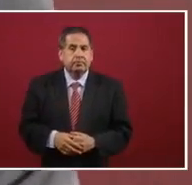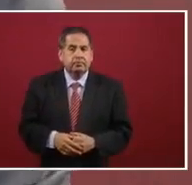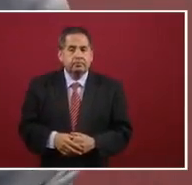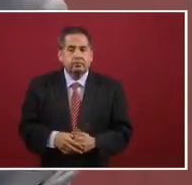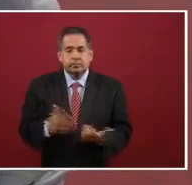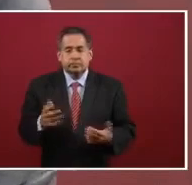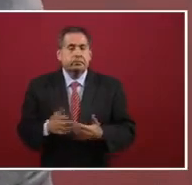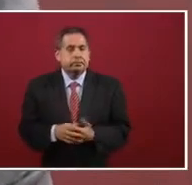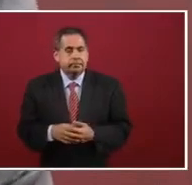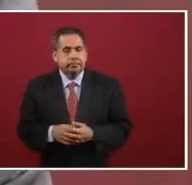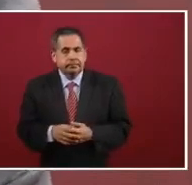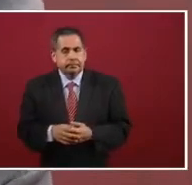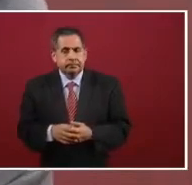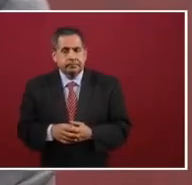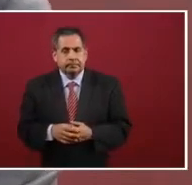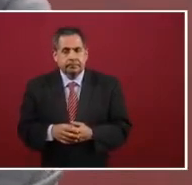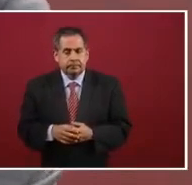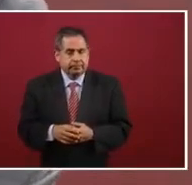Que dicen, a ver,